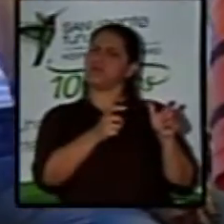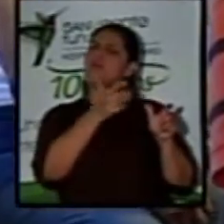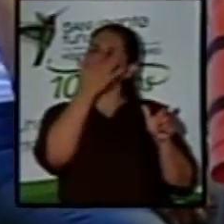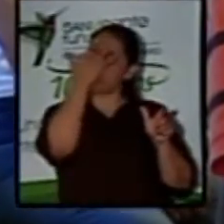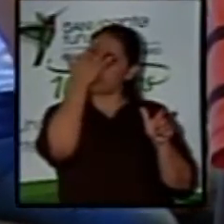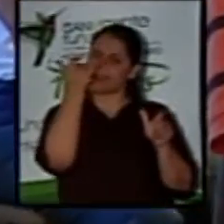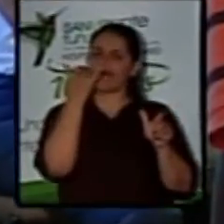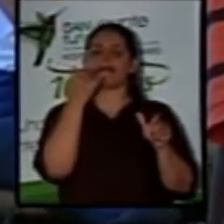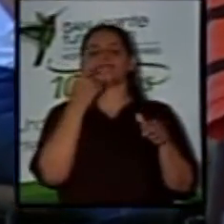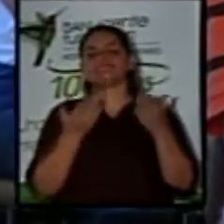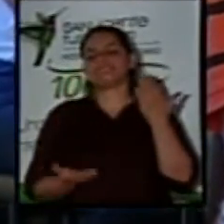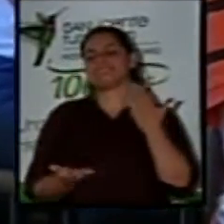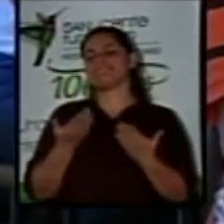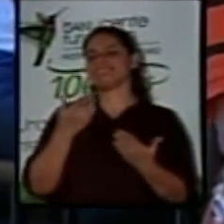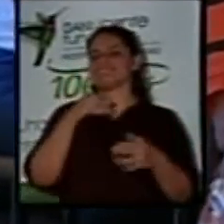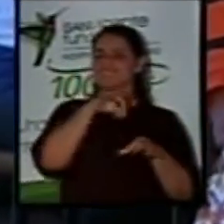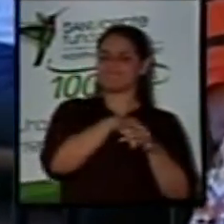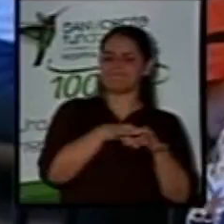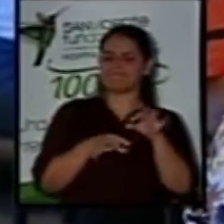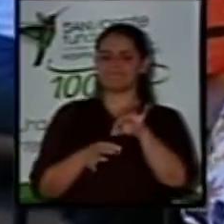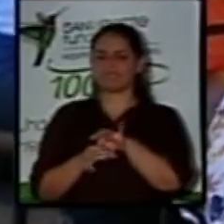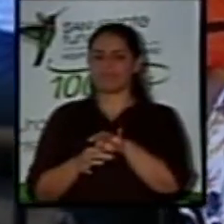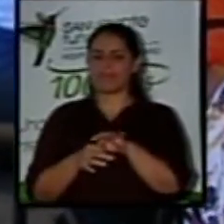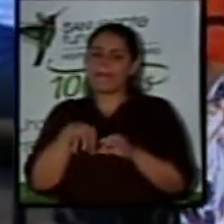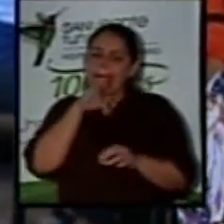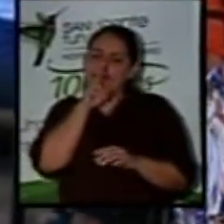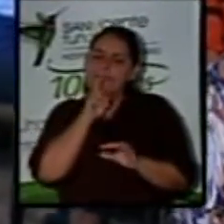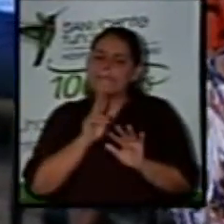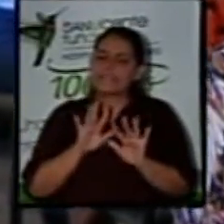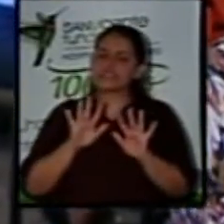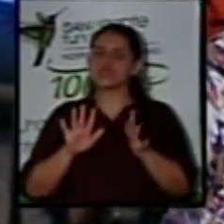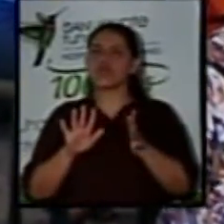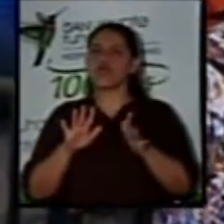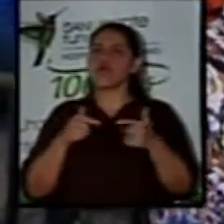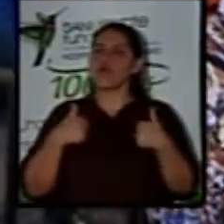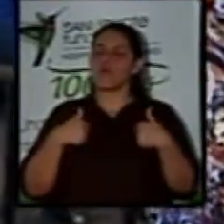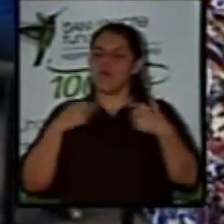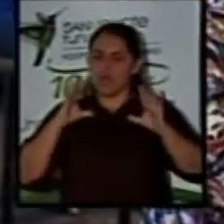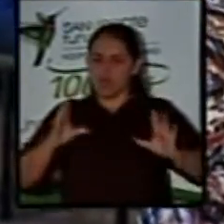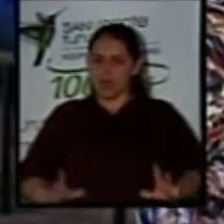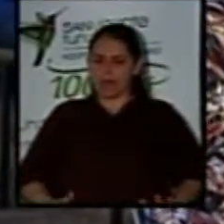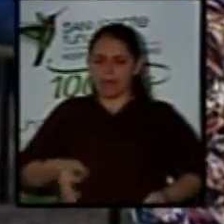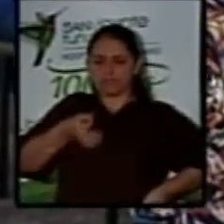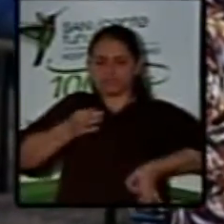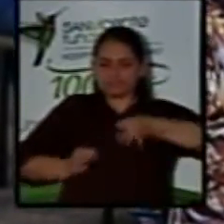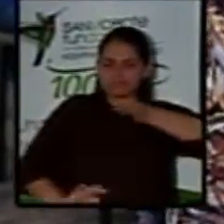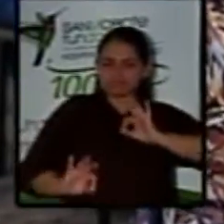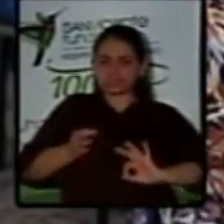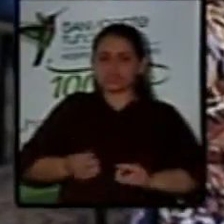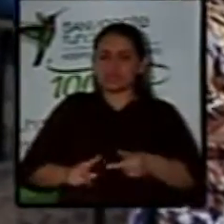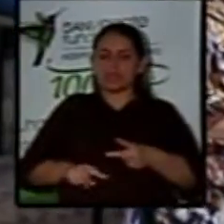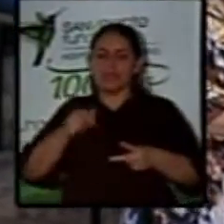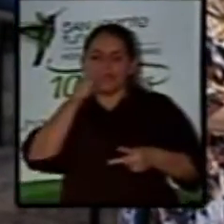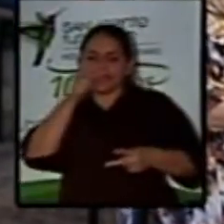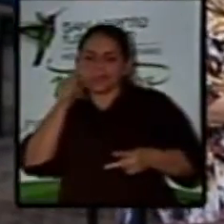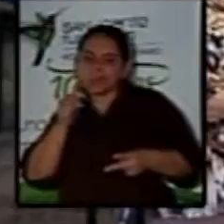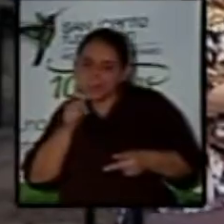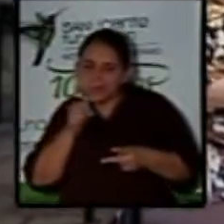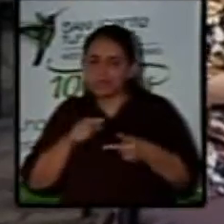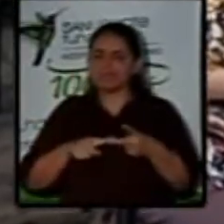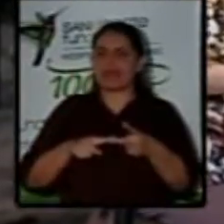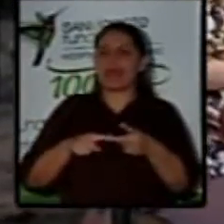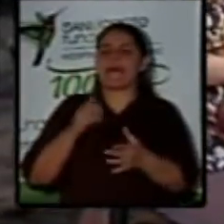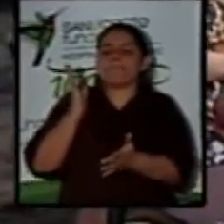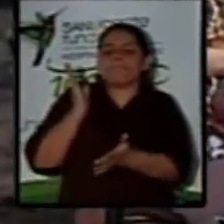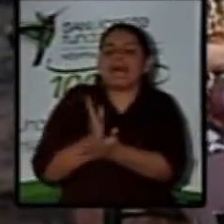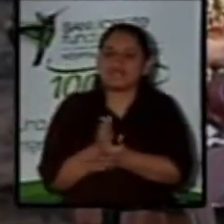además de los factores genéticos, parece que está relacionado con los cambios gestacionales. Entre más embarazos tengan las mujeres